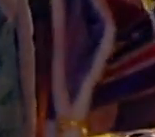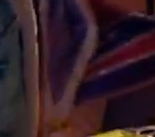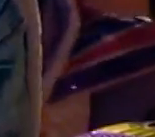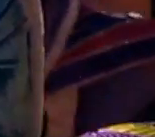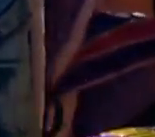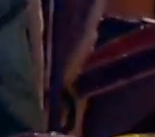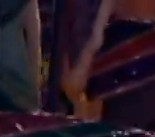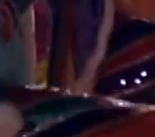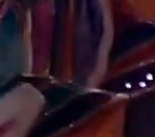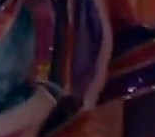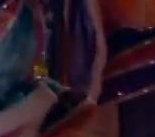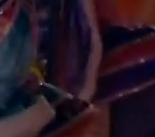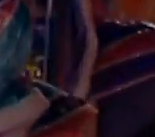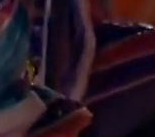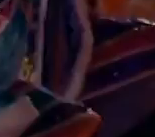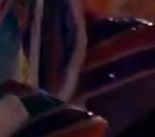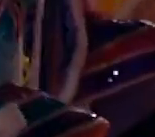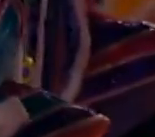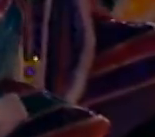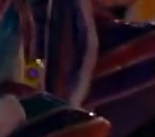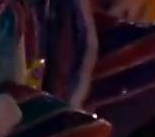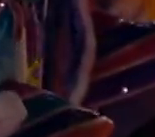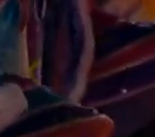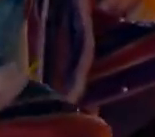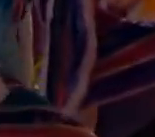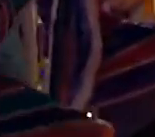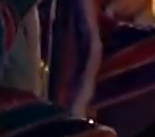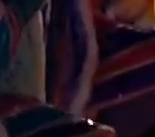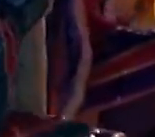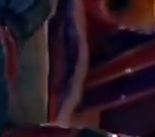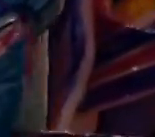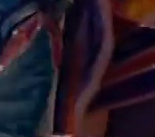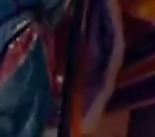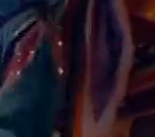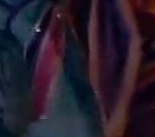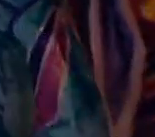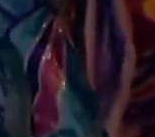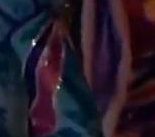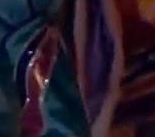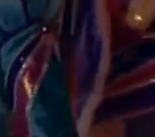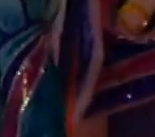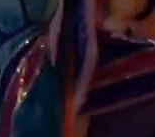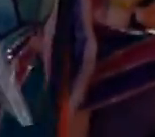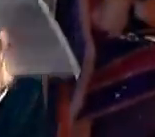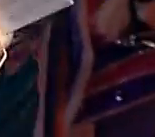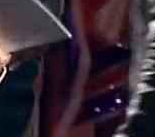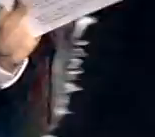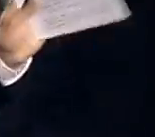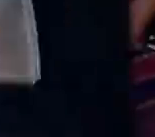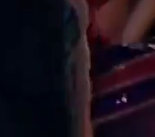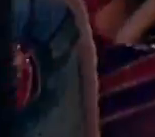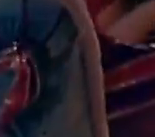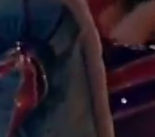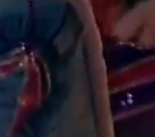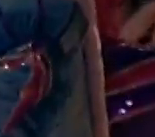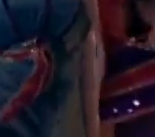Vamos a dar la bienvenida a los miembros del jurado y, por favor, que no pase como ayer. Aplaudan. Que ayer, pues no, pero cuando yo los presente, tranquilo,